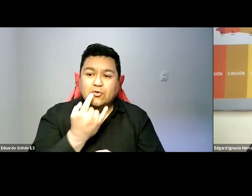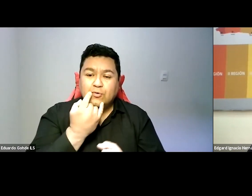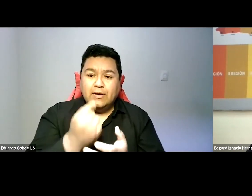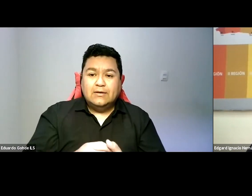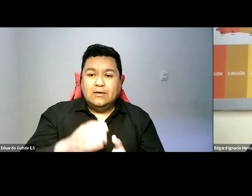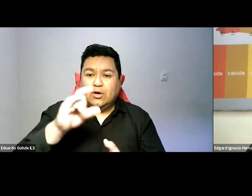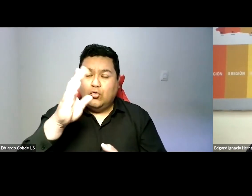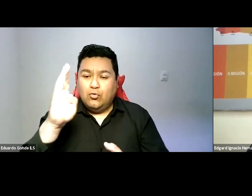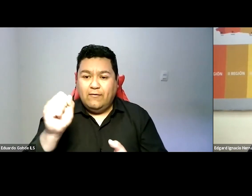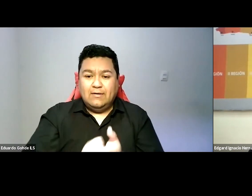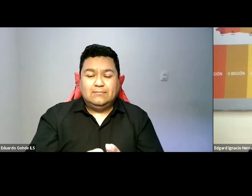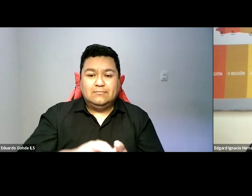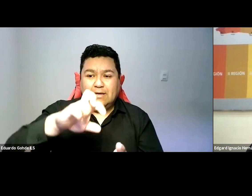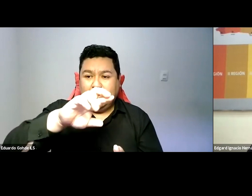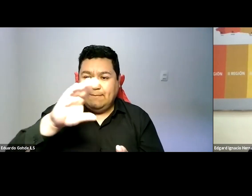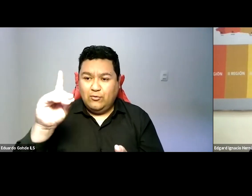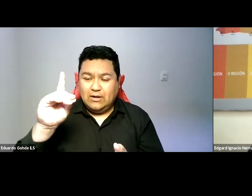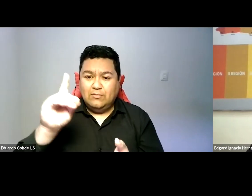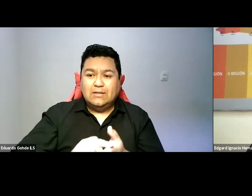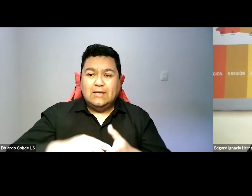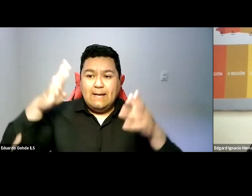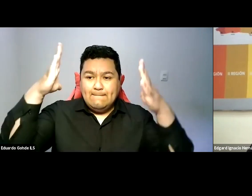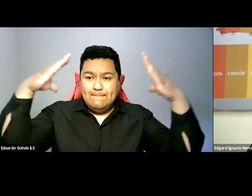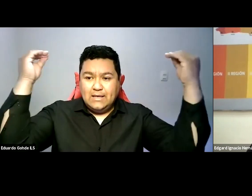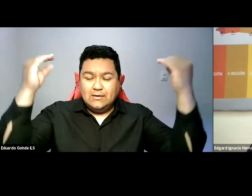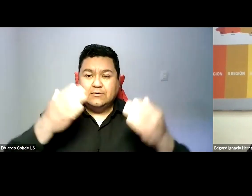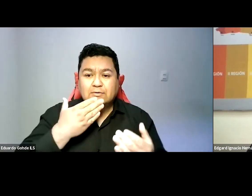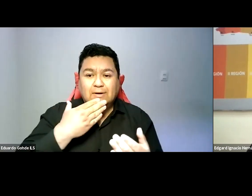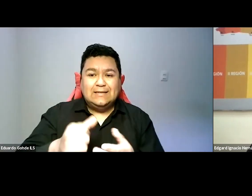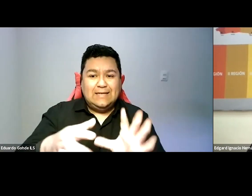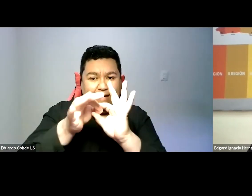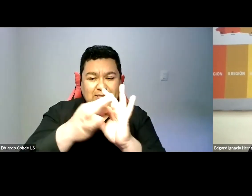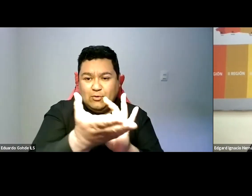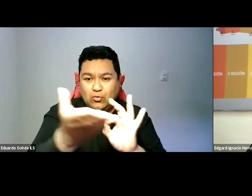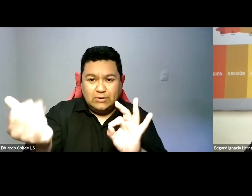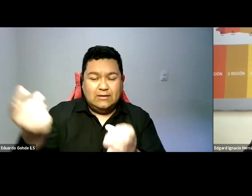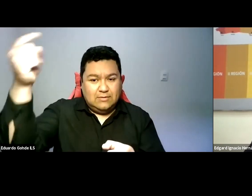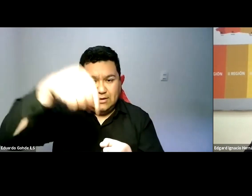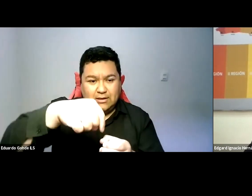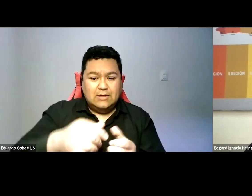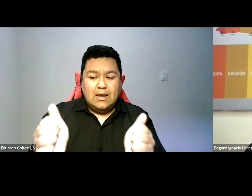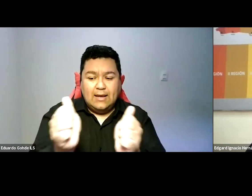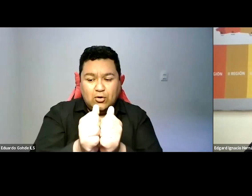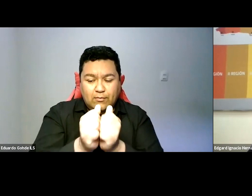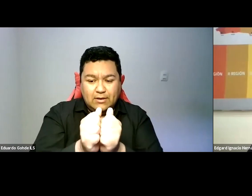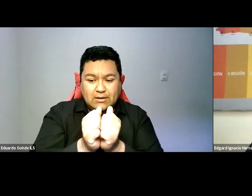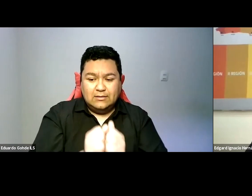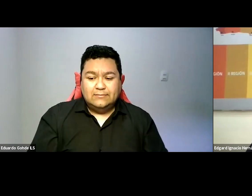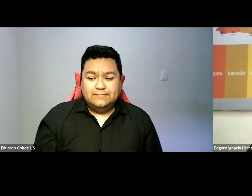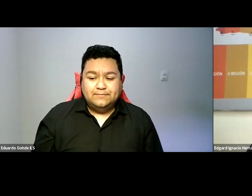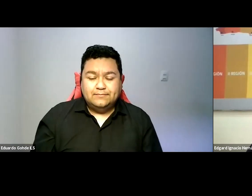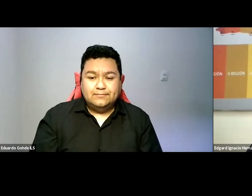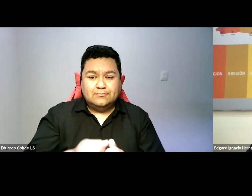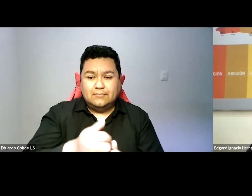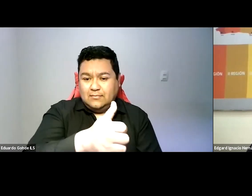Cuba, República Dominicana y México. Les agradecemos también a ustedes por estar presentes y por acompañarnos en esta sesión inaugural